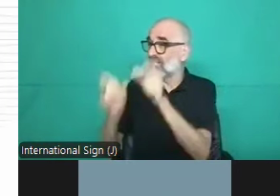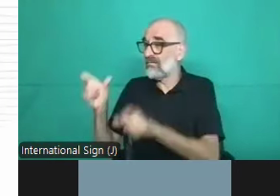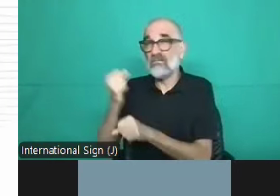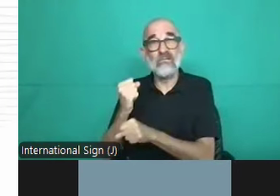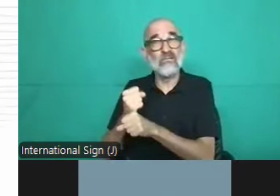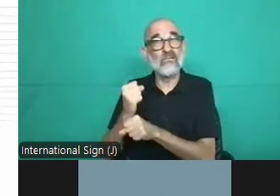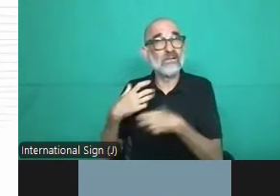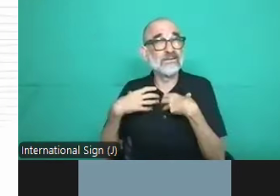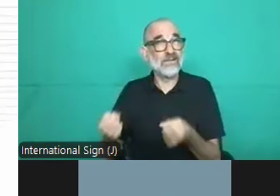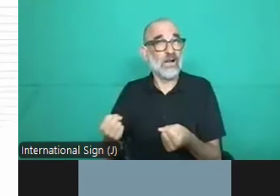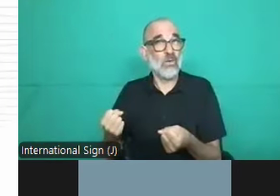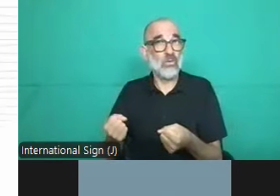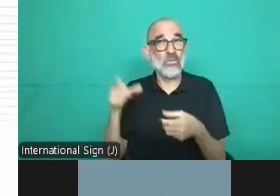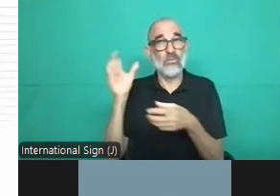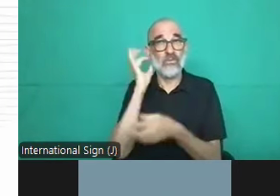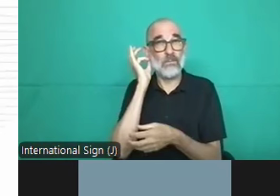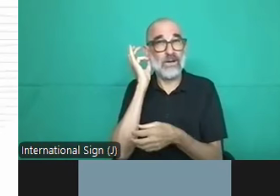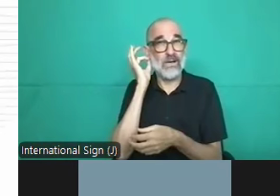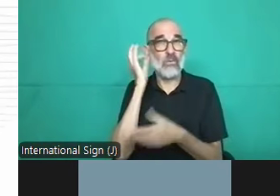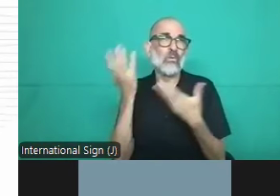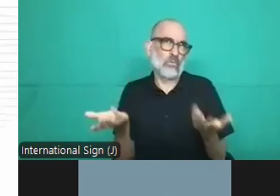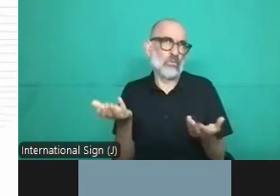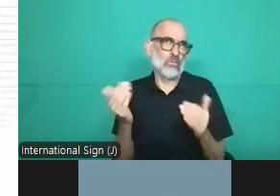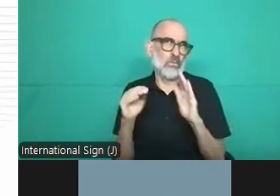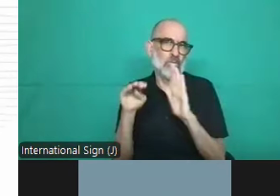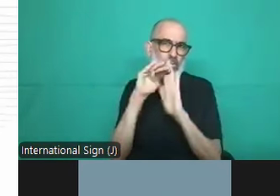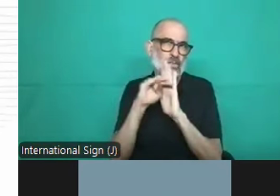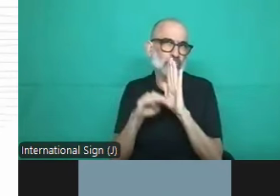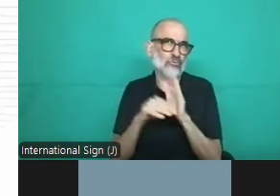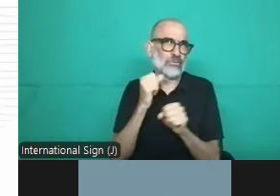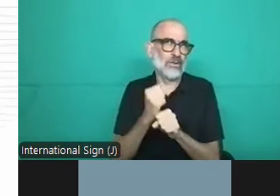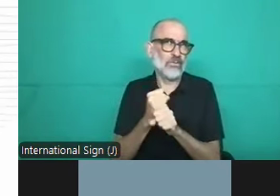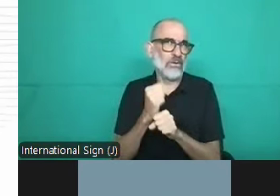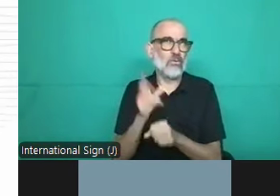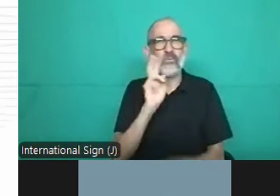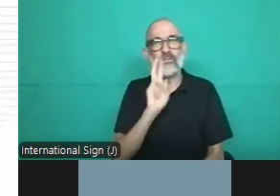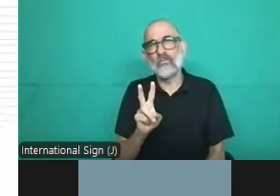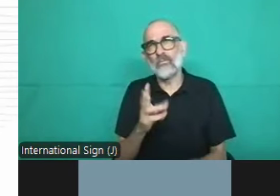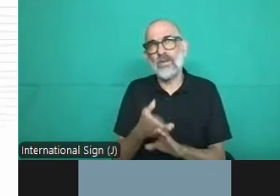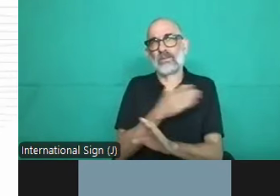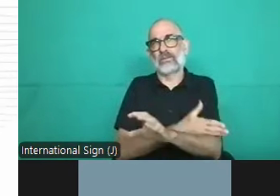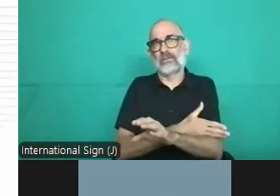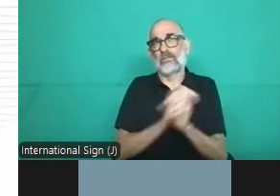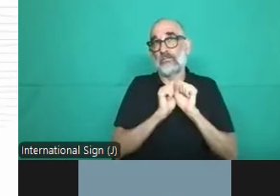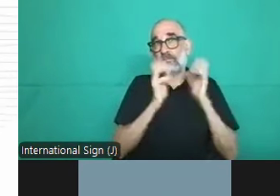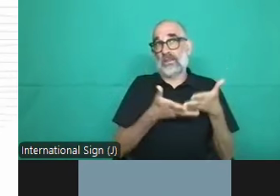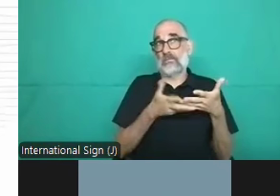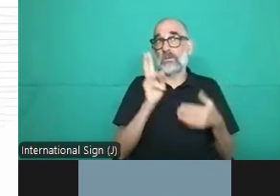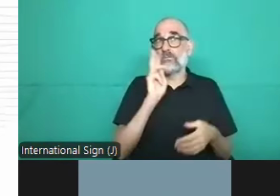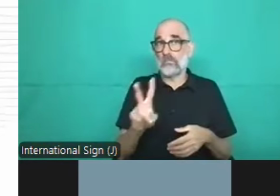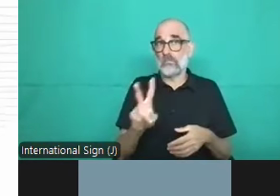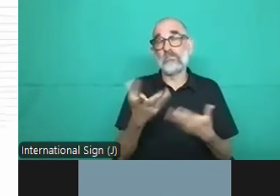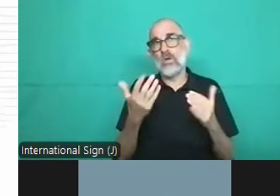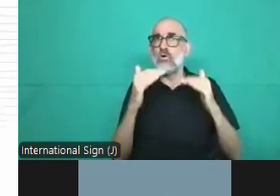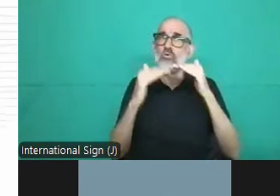se veían Antes da una serie de pandemia, tendencias, pero la tínhamos pandemia nos marcó muitas mucho más que tendências, mas com a existen pandemia condiciones de mostrou trabajo para a precarias gente en